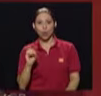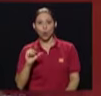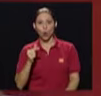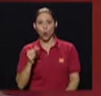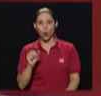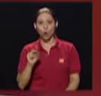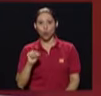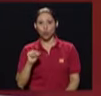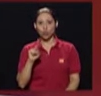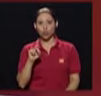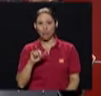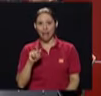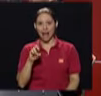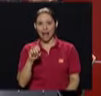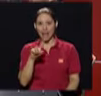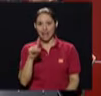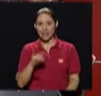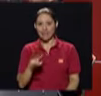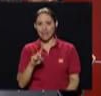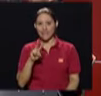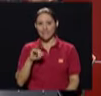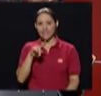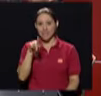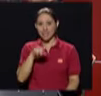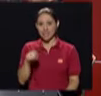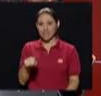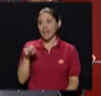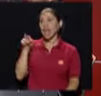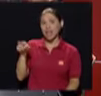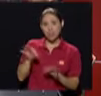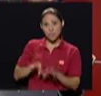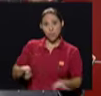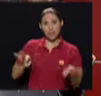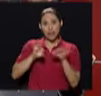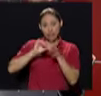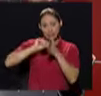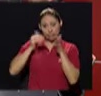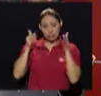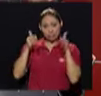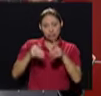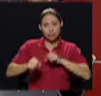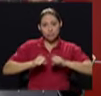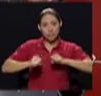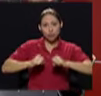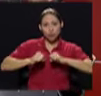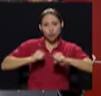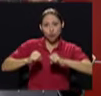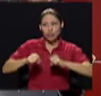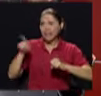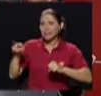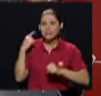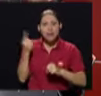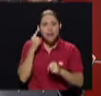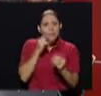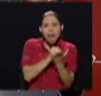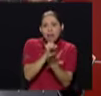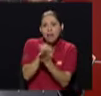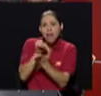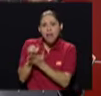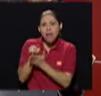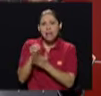muy particular respecto a los sismos. Era seguidor de los eventos en general destructivos que sucedían. Y después de que